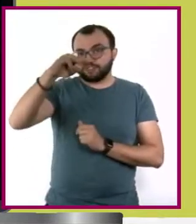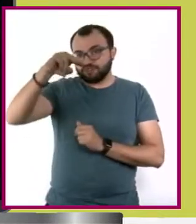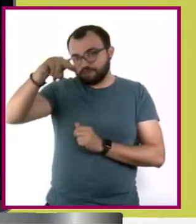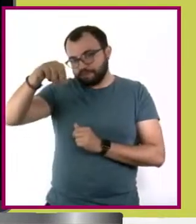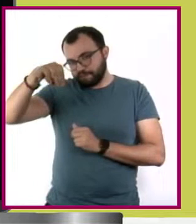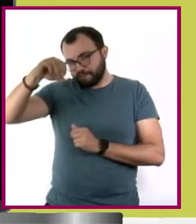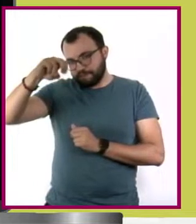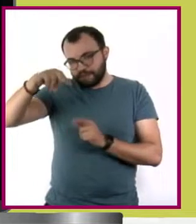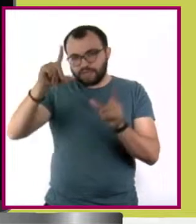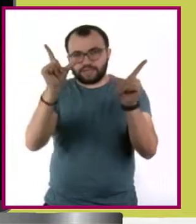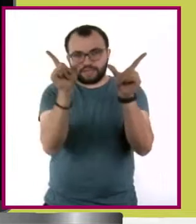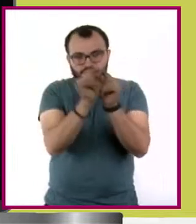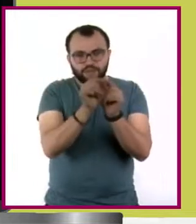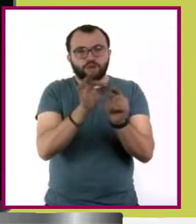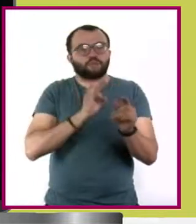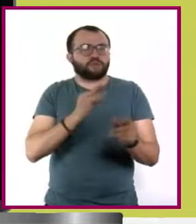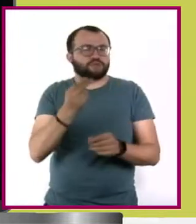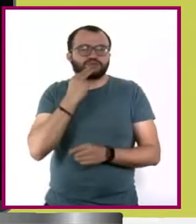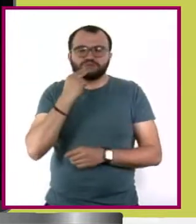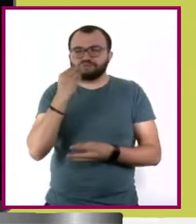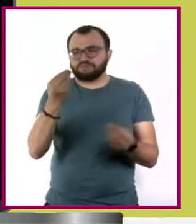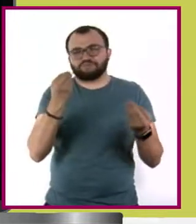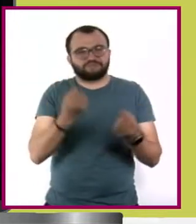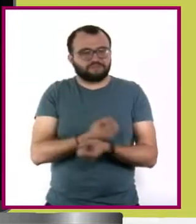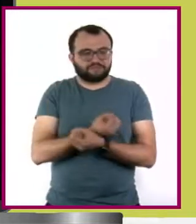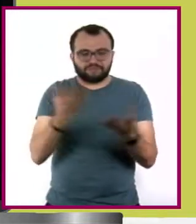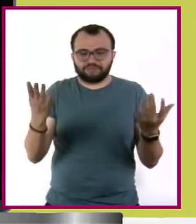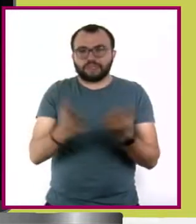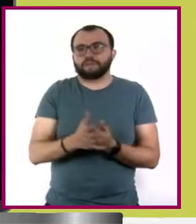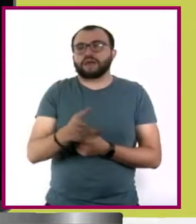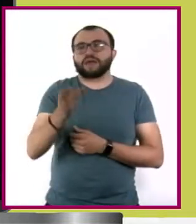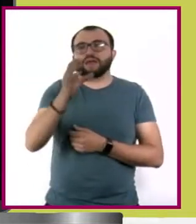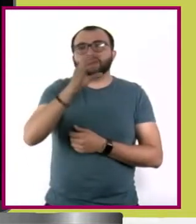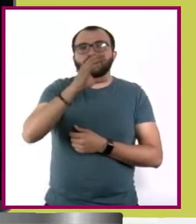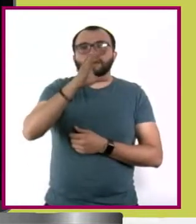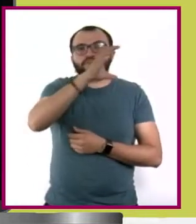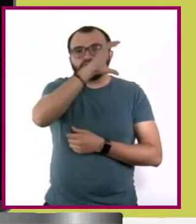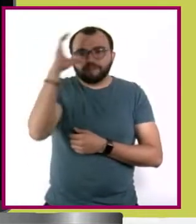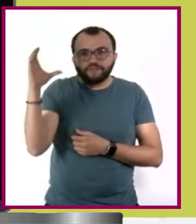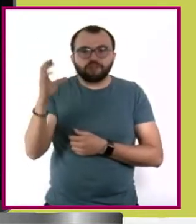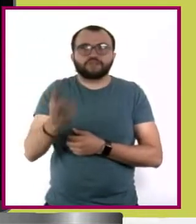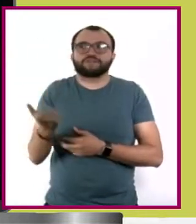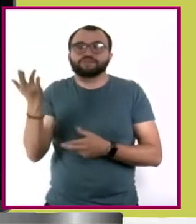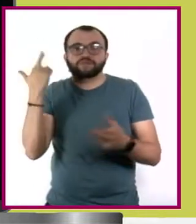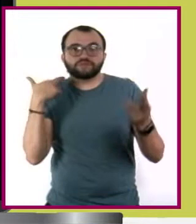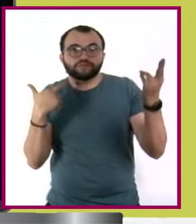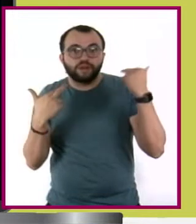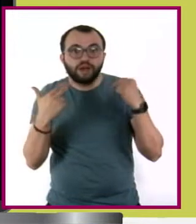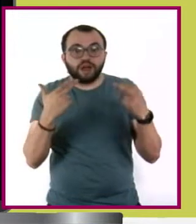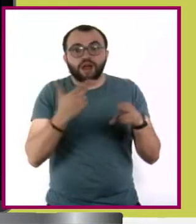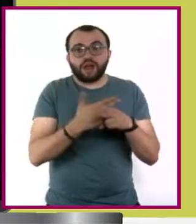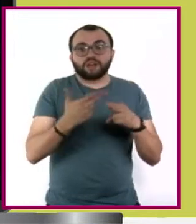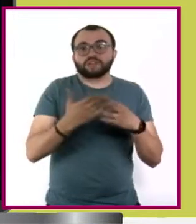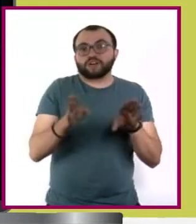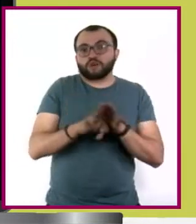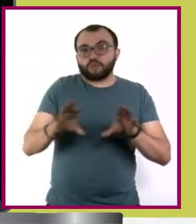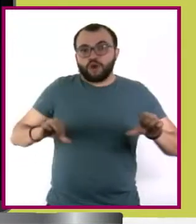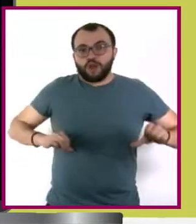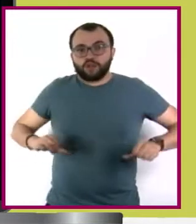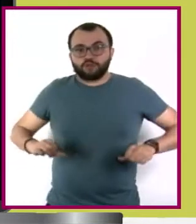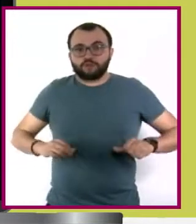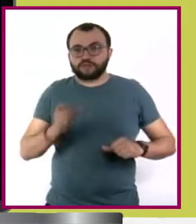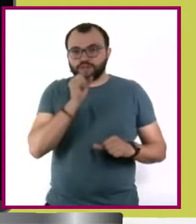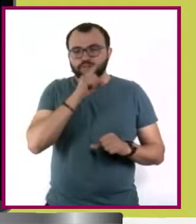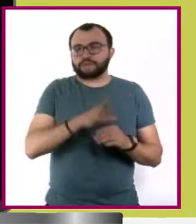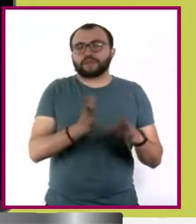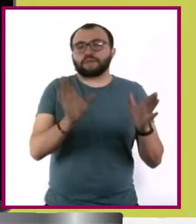utilizar en muchos medios. Puede ser en imágenes, en sonidos, hasta en la forma de actuar. No